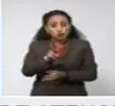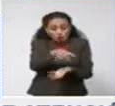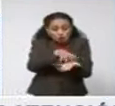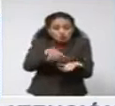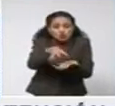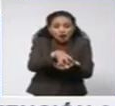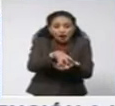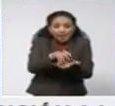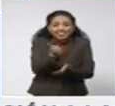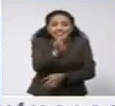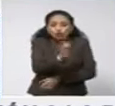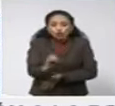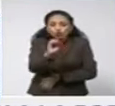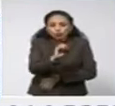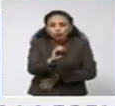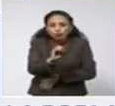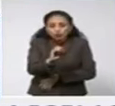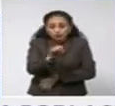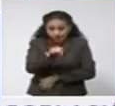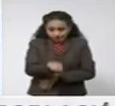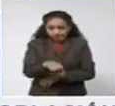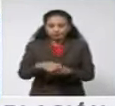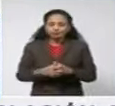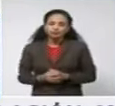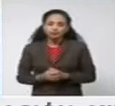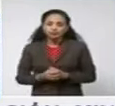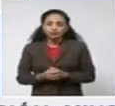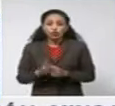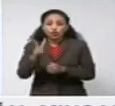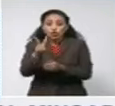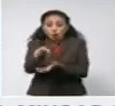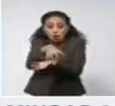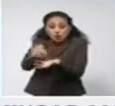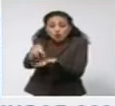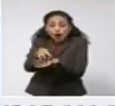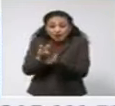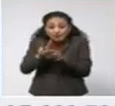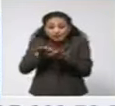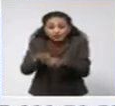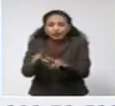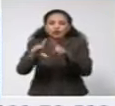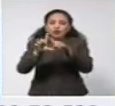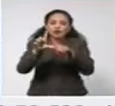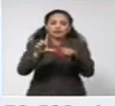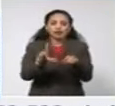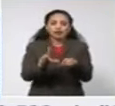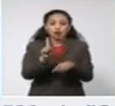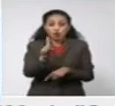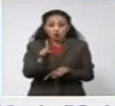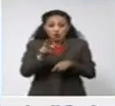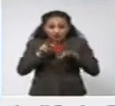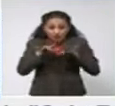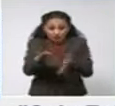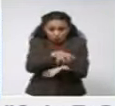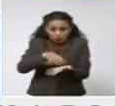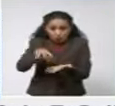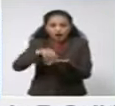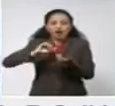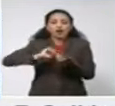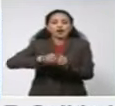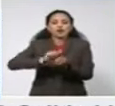en 10 de octubre, hay 2 eventos en Regla, hay un evento en Arroyo Naranjo, en